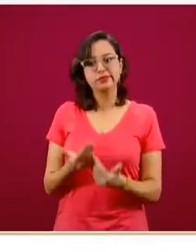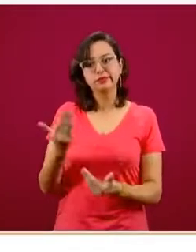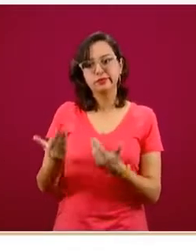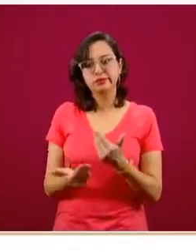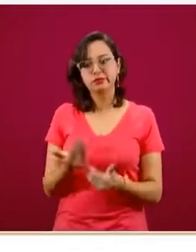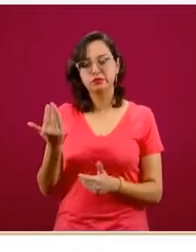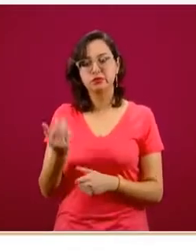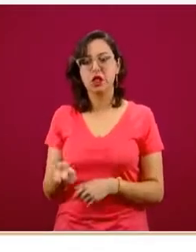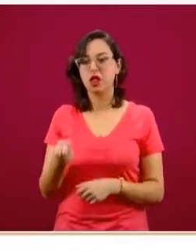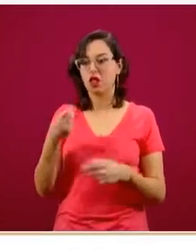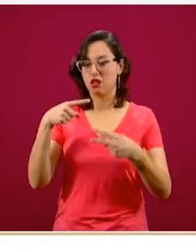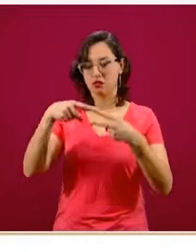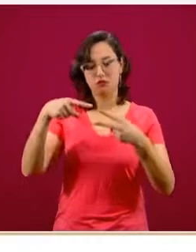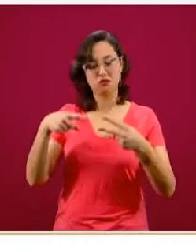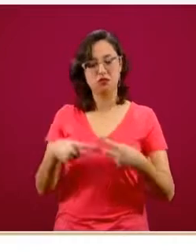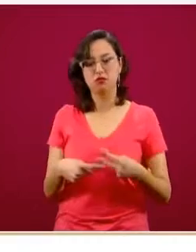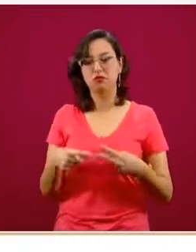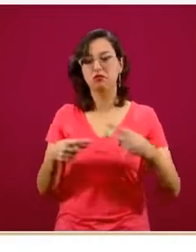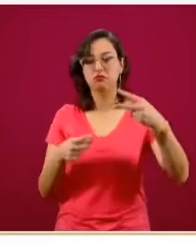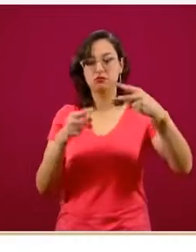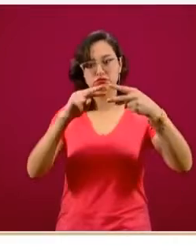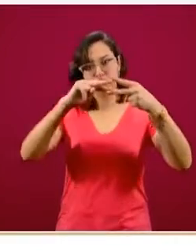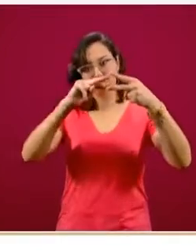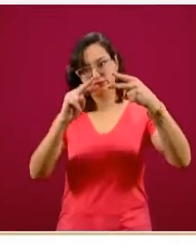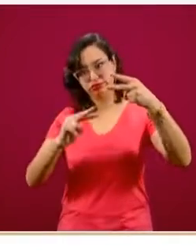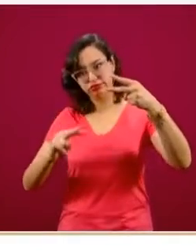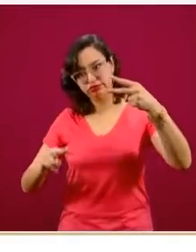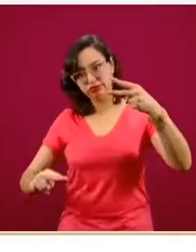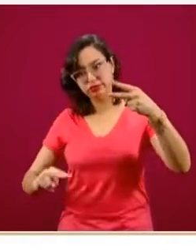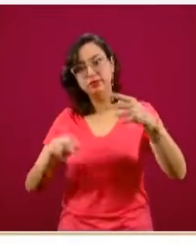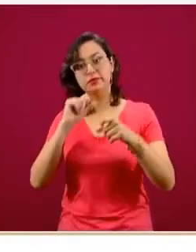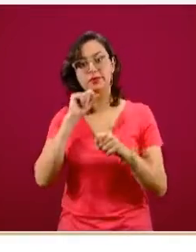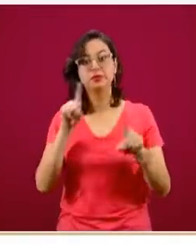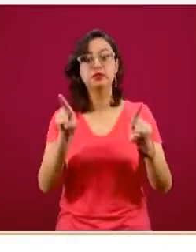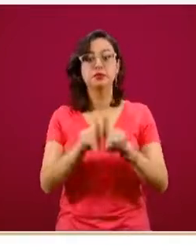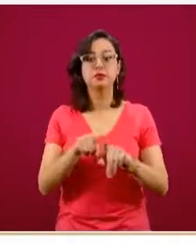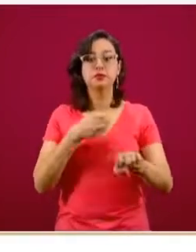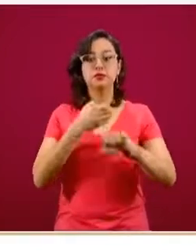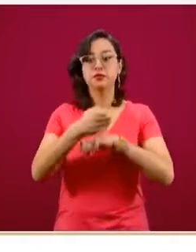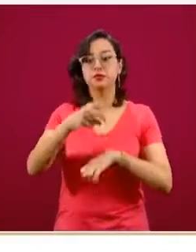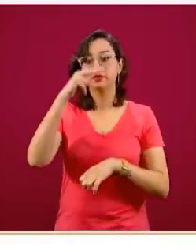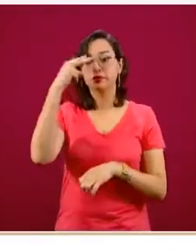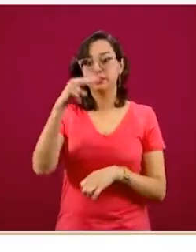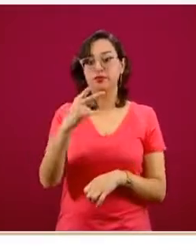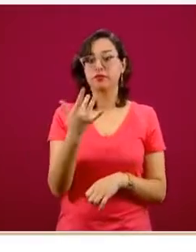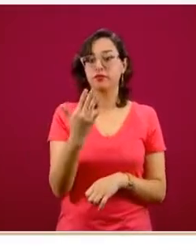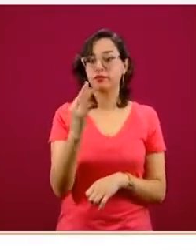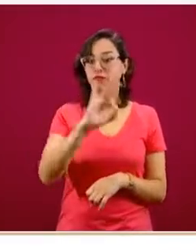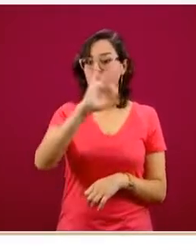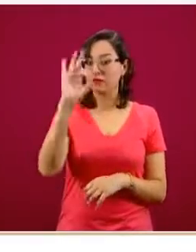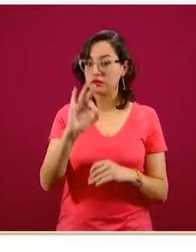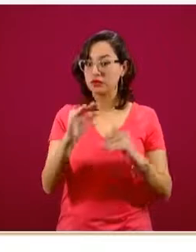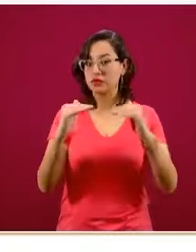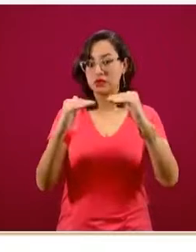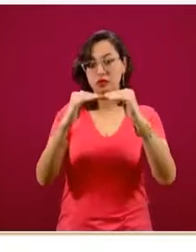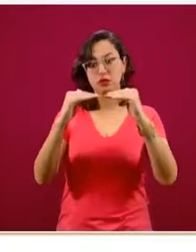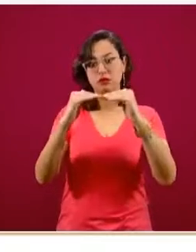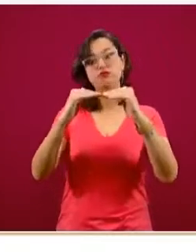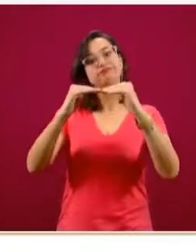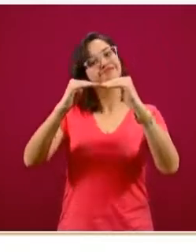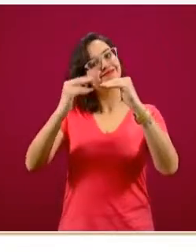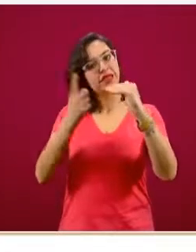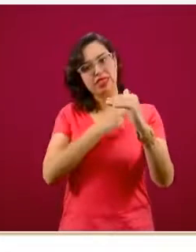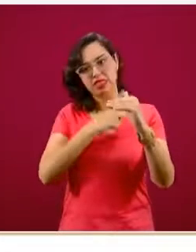de Google como de Twitter. Al igual que el Estado de México, que está rayando el 50%, los invitamos a disminuir